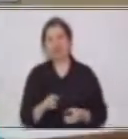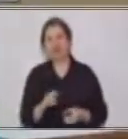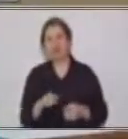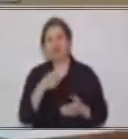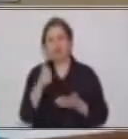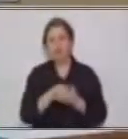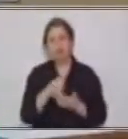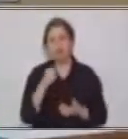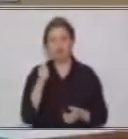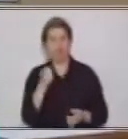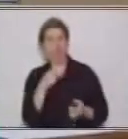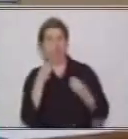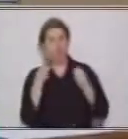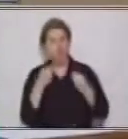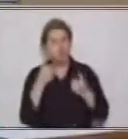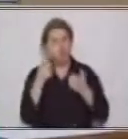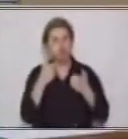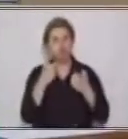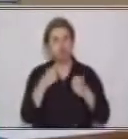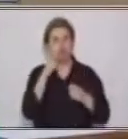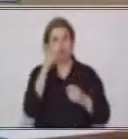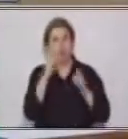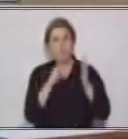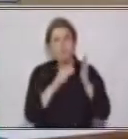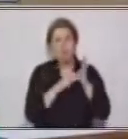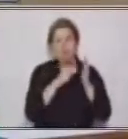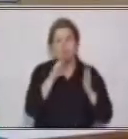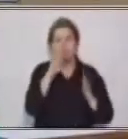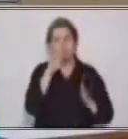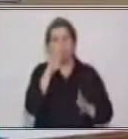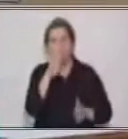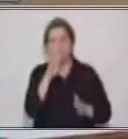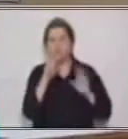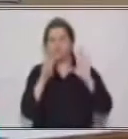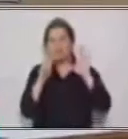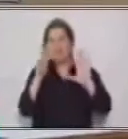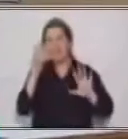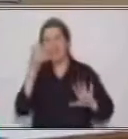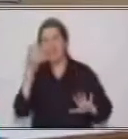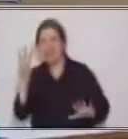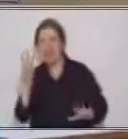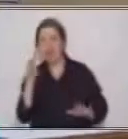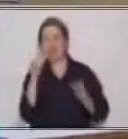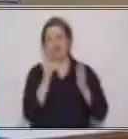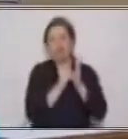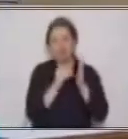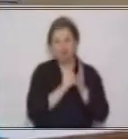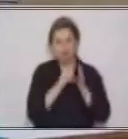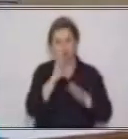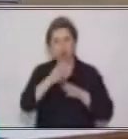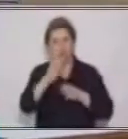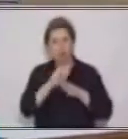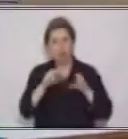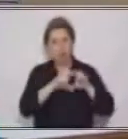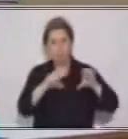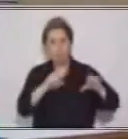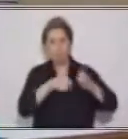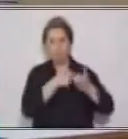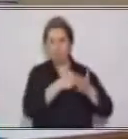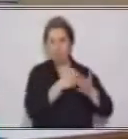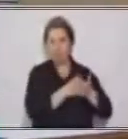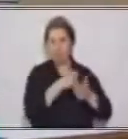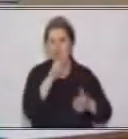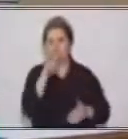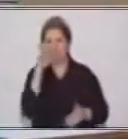1.248 quetzales. ¡Wow! Ellos usaron billetes de 100 y de 20. ¿Cuántos billetes de